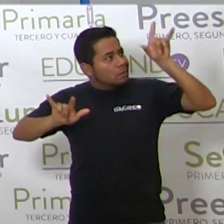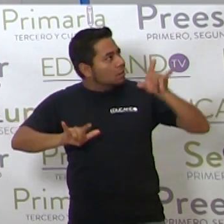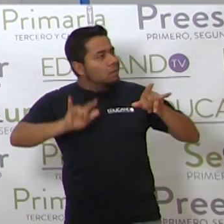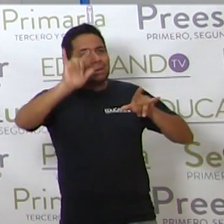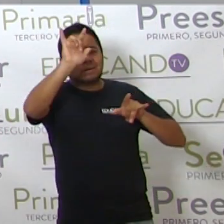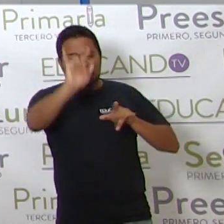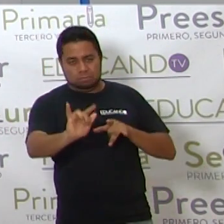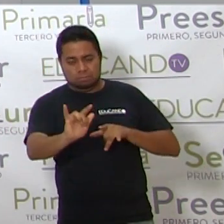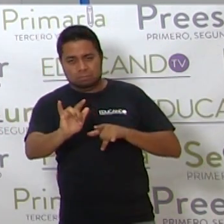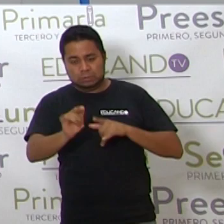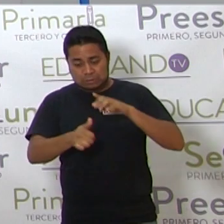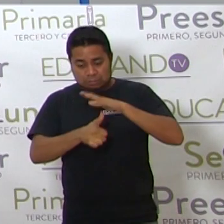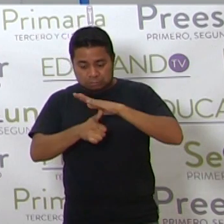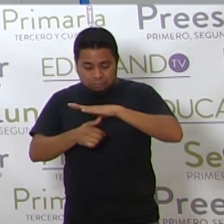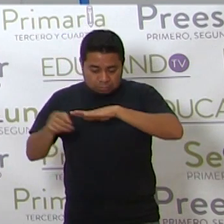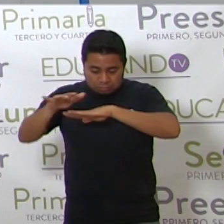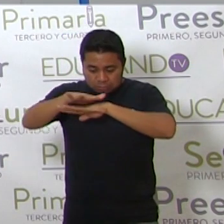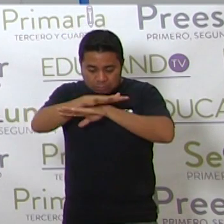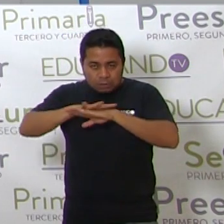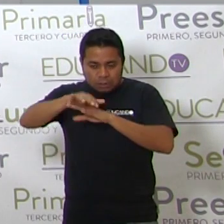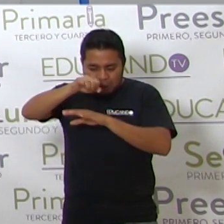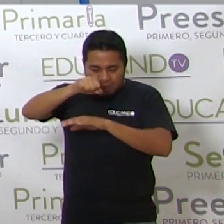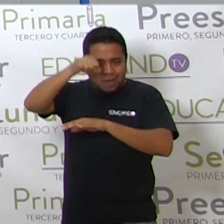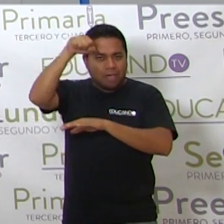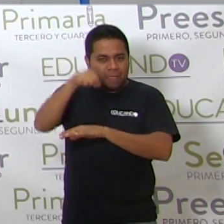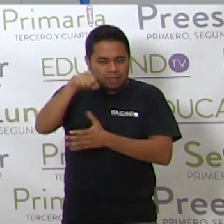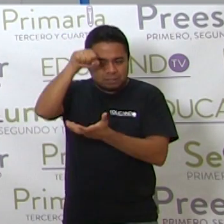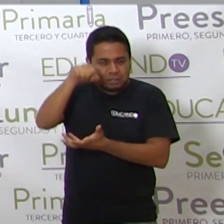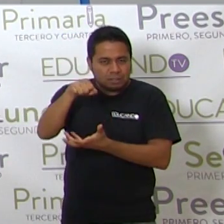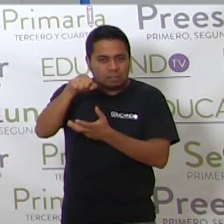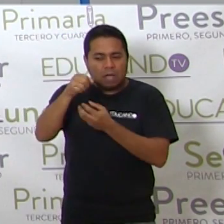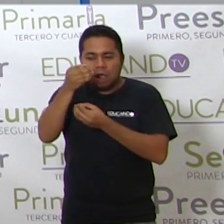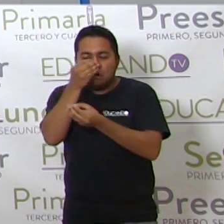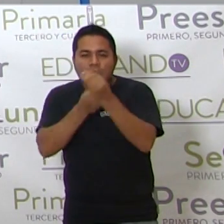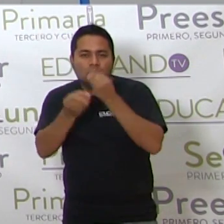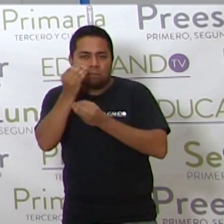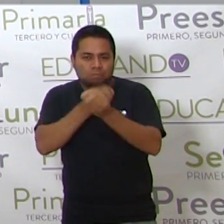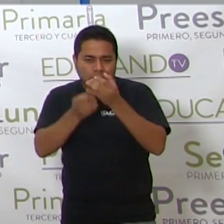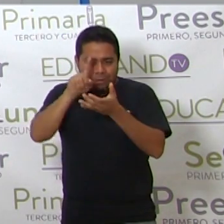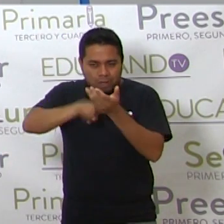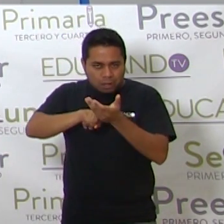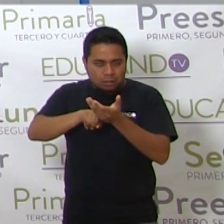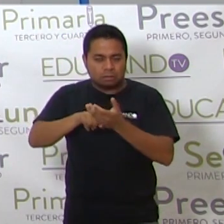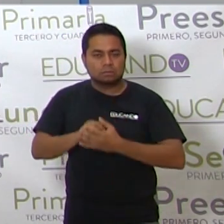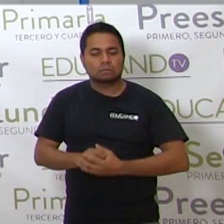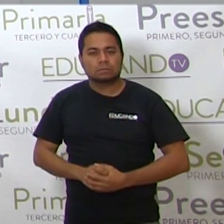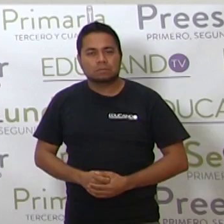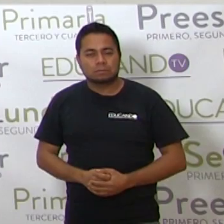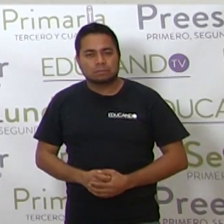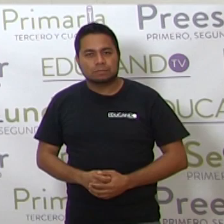pared sobre la mesa hay una canasta con bien